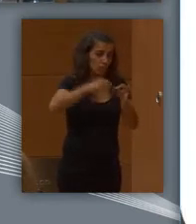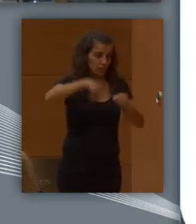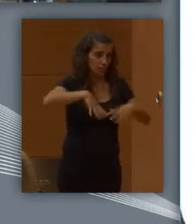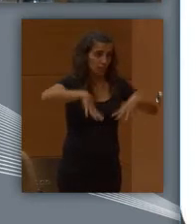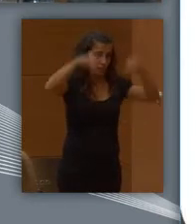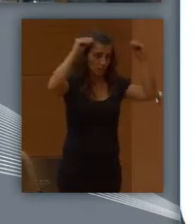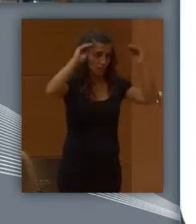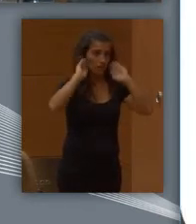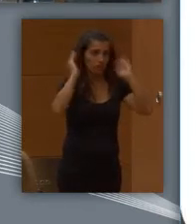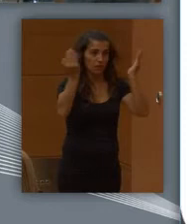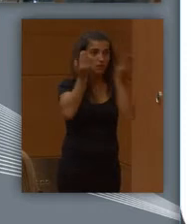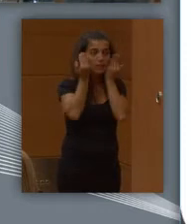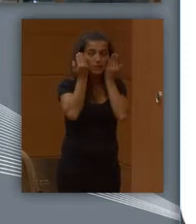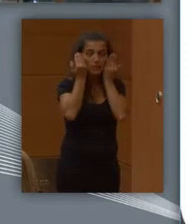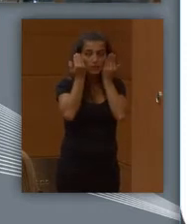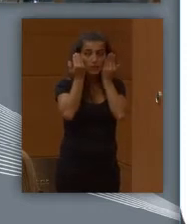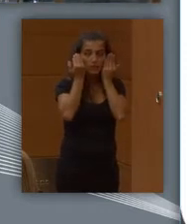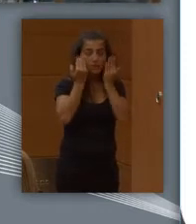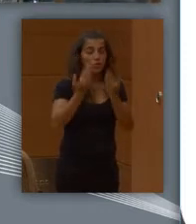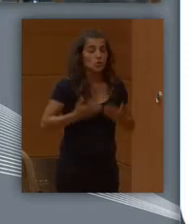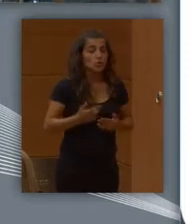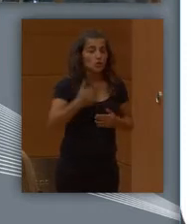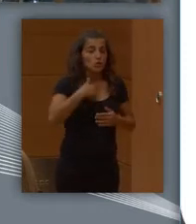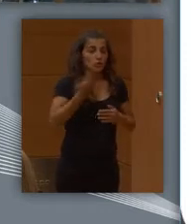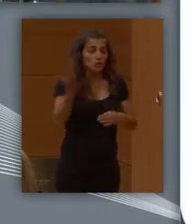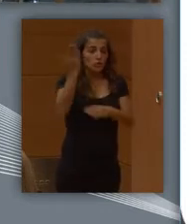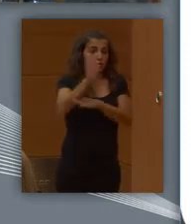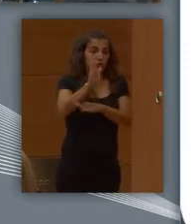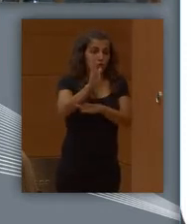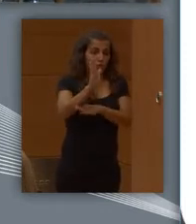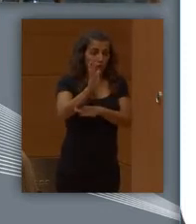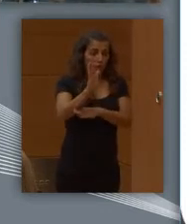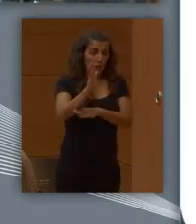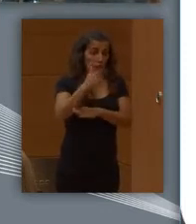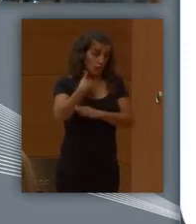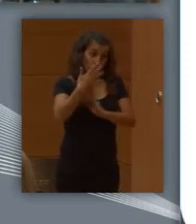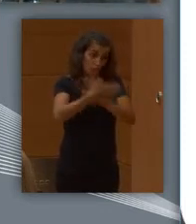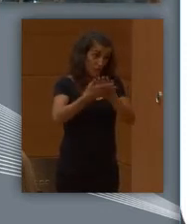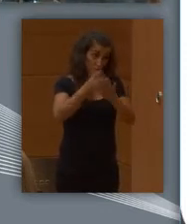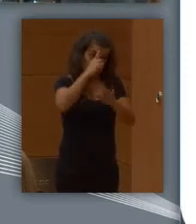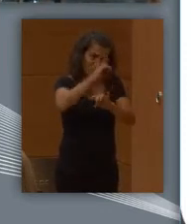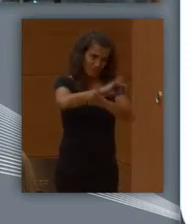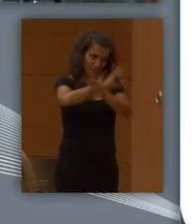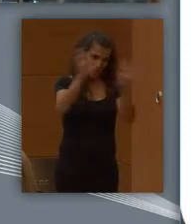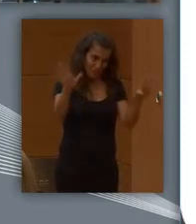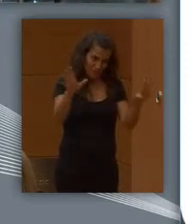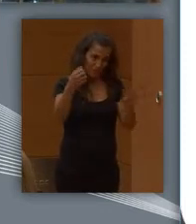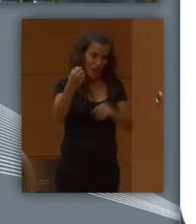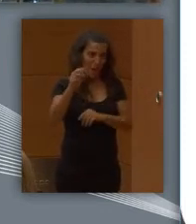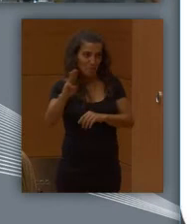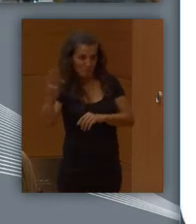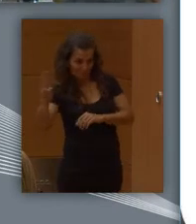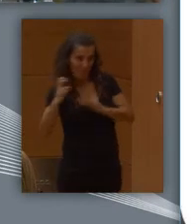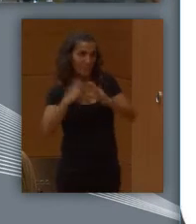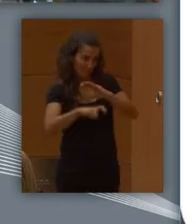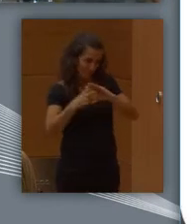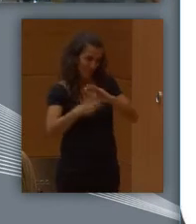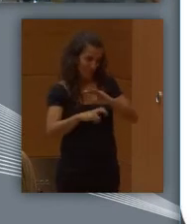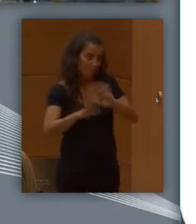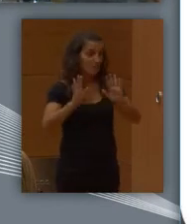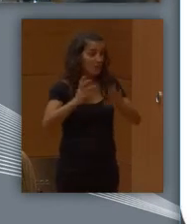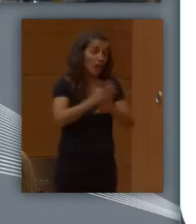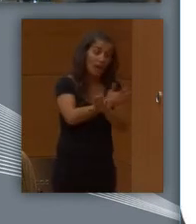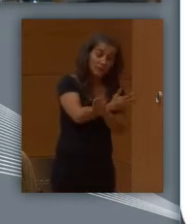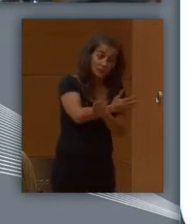Moneo. Yo les voy a hablar en mi presentación, por supuesto, del APP de Renfe. Pero antes que